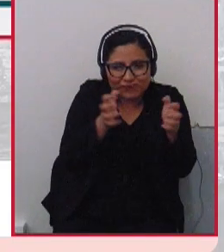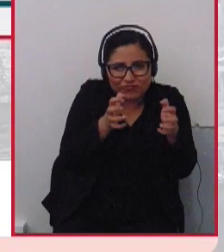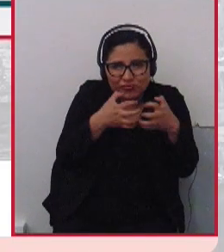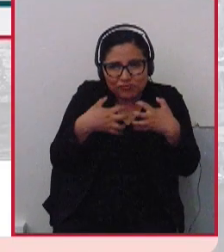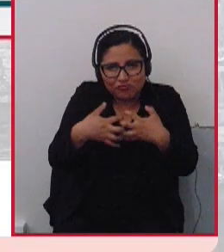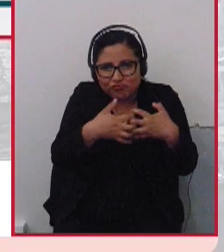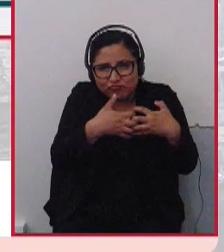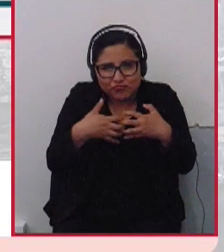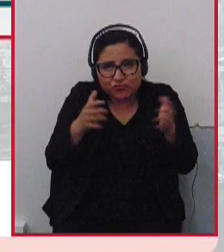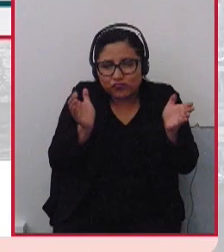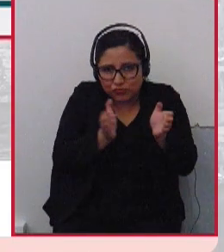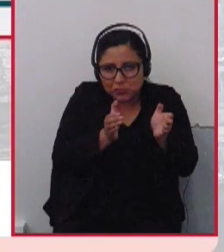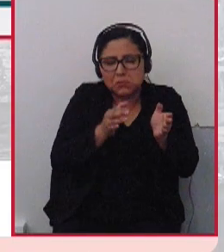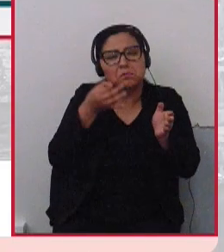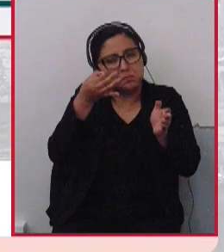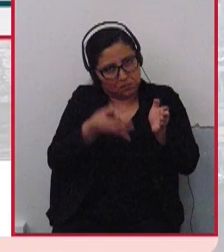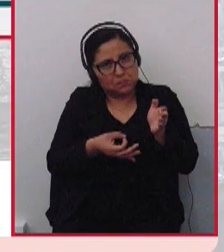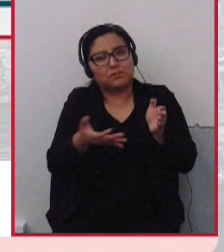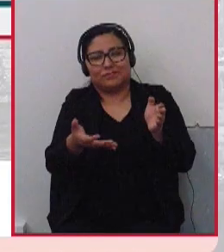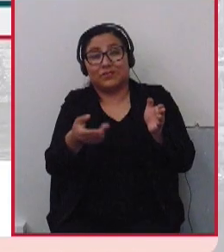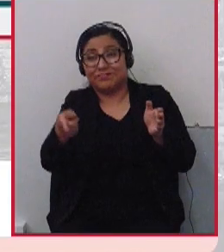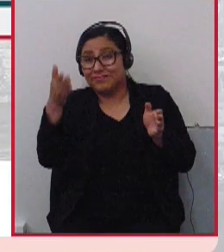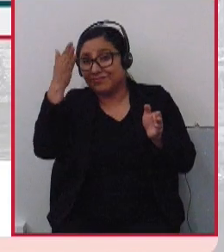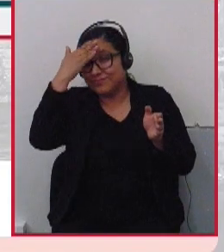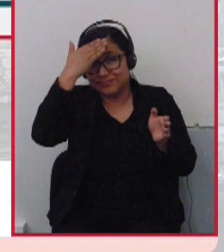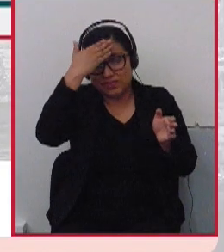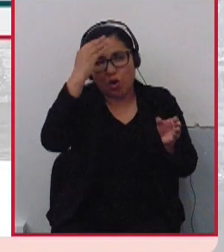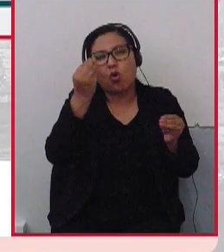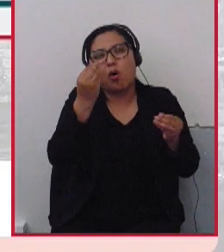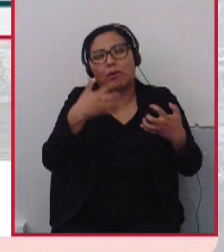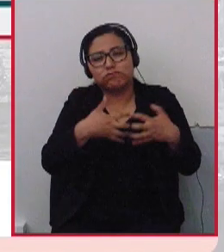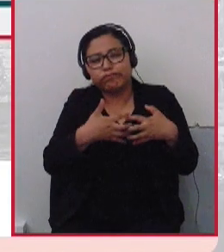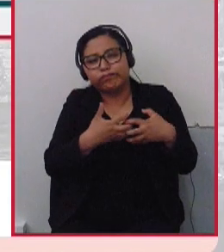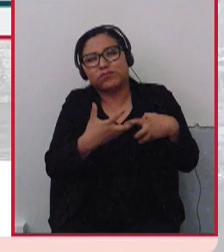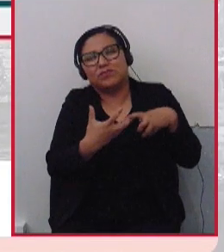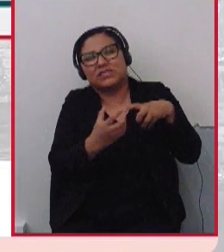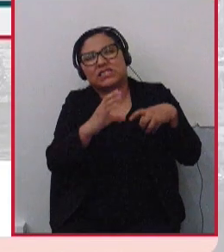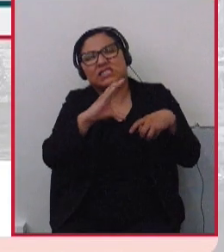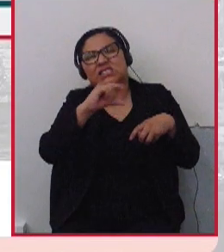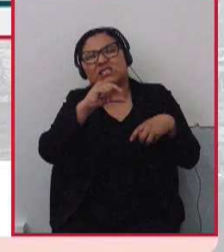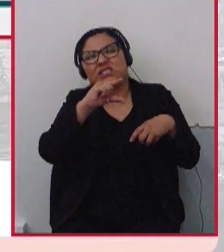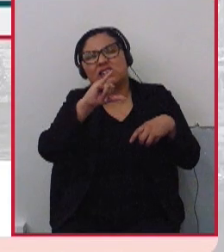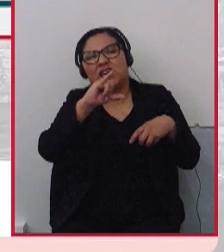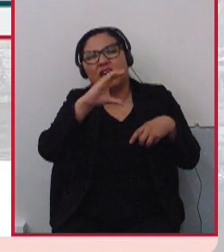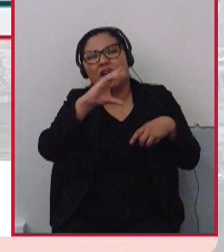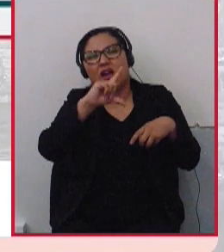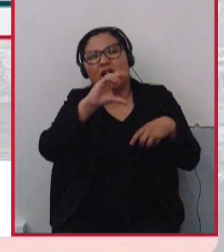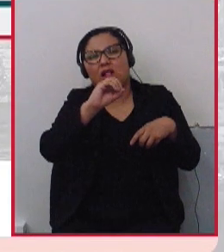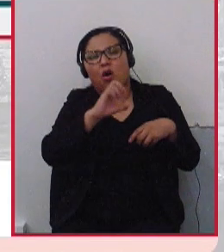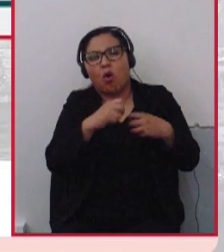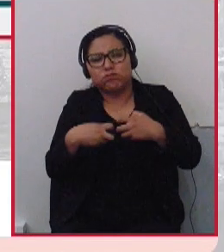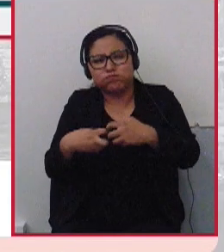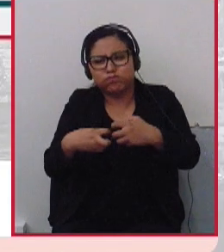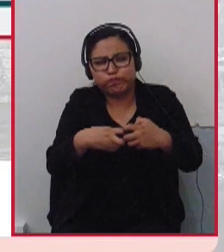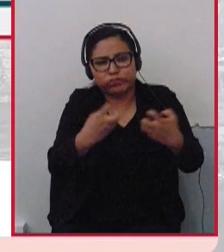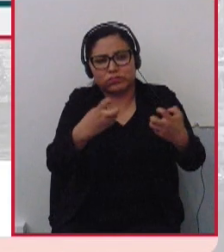cierto. Todo lo que sabemos nosotros, cómo opera un ciclón, qué parámetros, cuándo hace